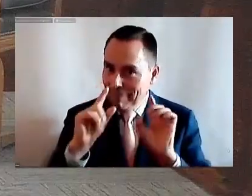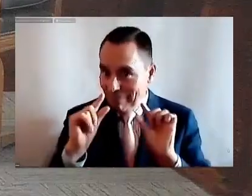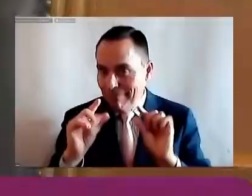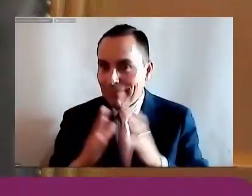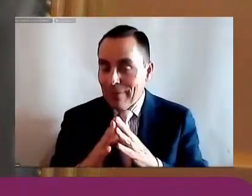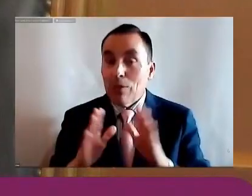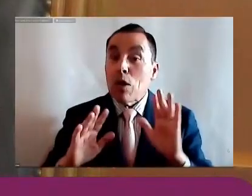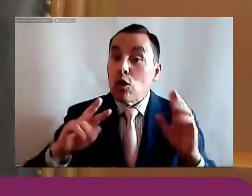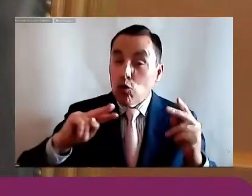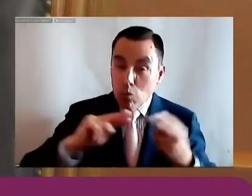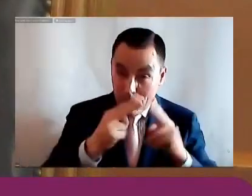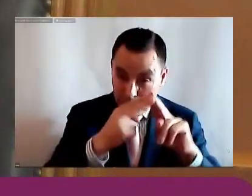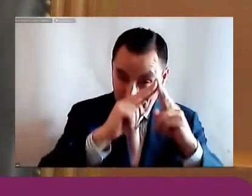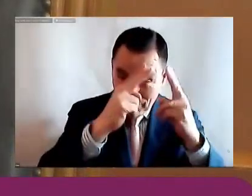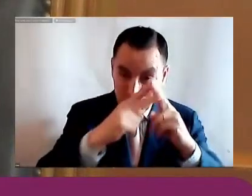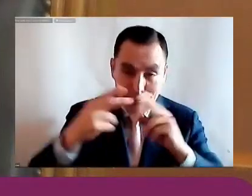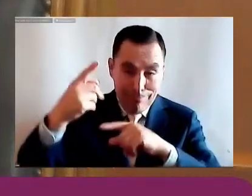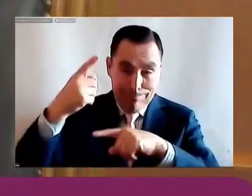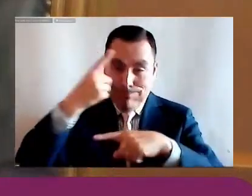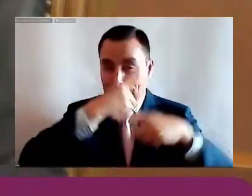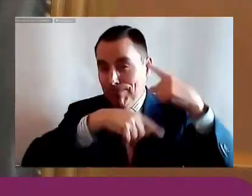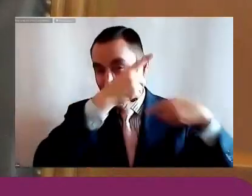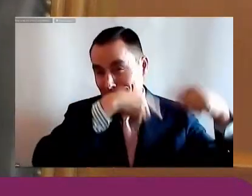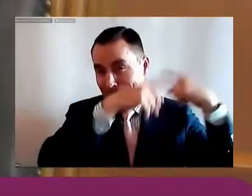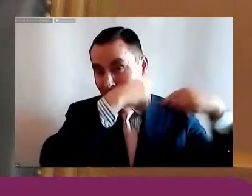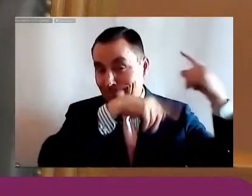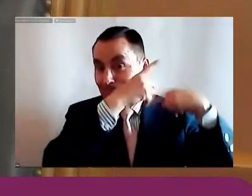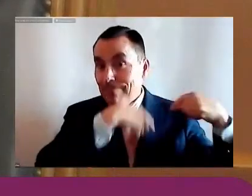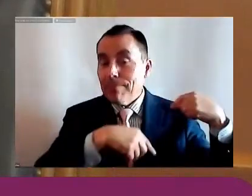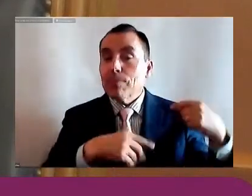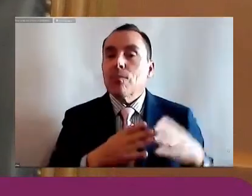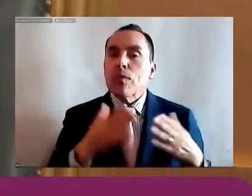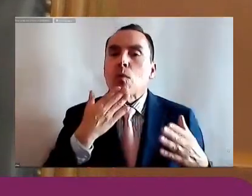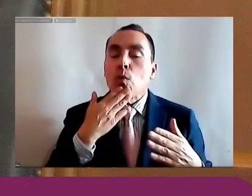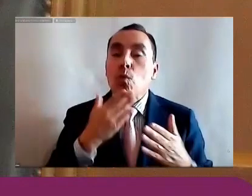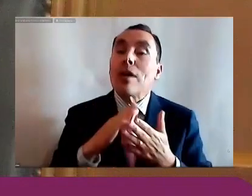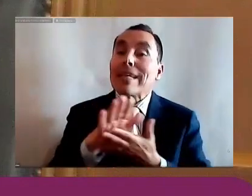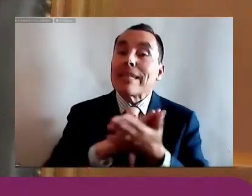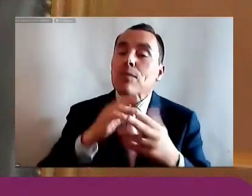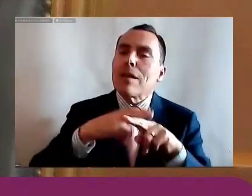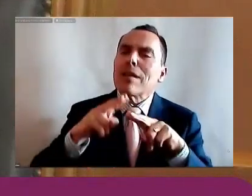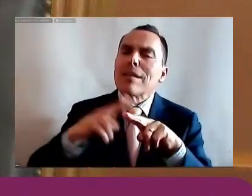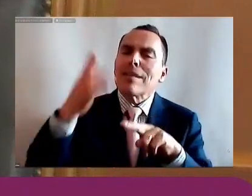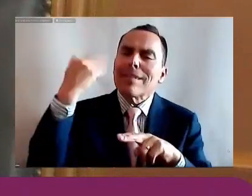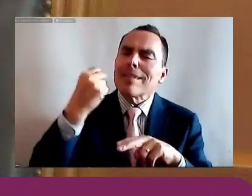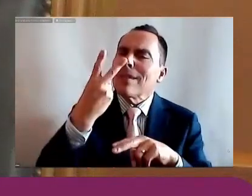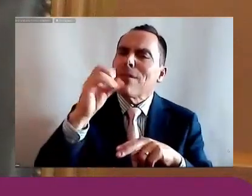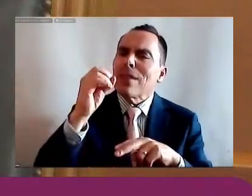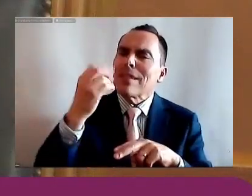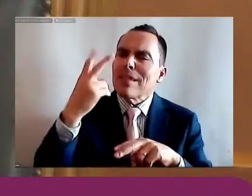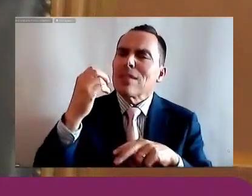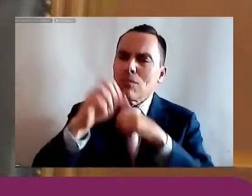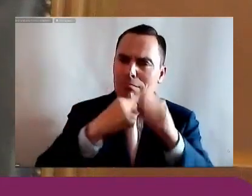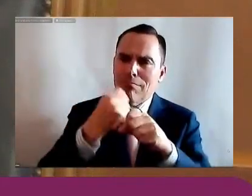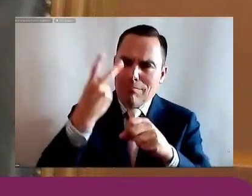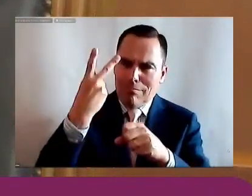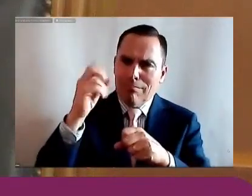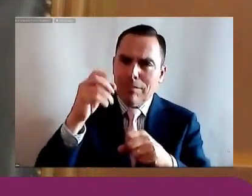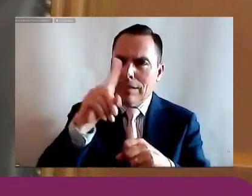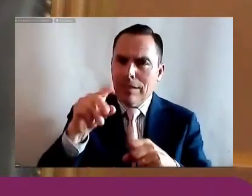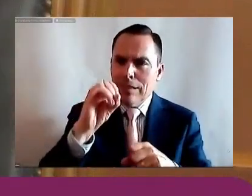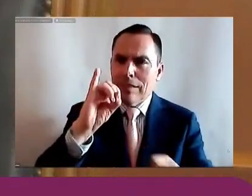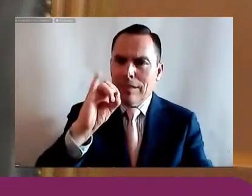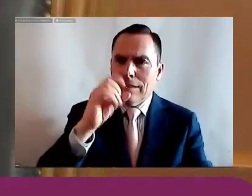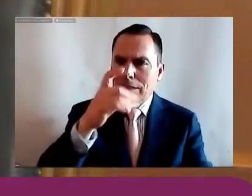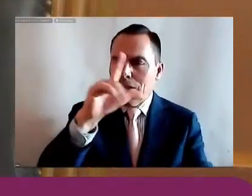construcciones son históricas y un poco para decir lo que hicimos de una manera en el siglo XX, deberíamos pensar que hay que ajustarla en el siglo